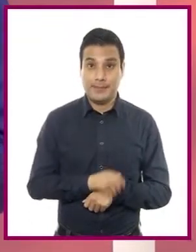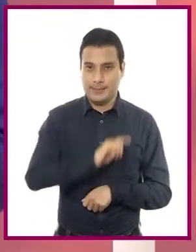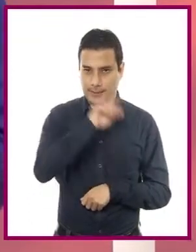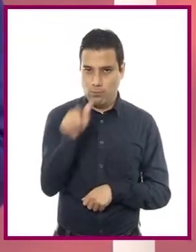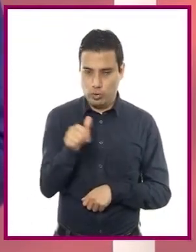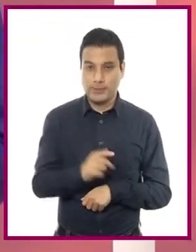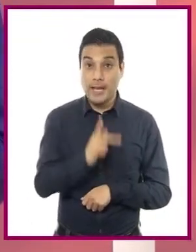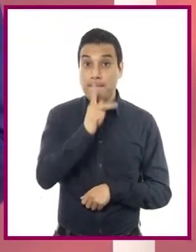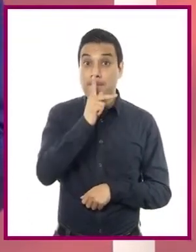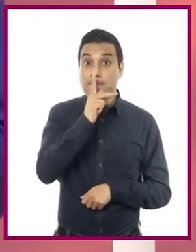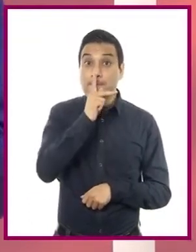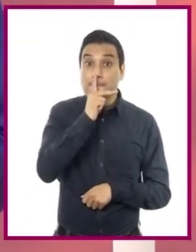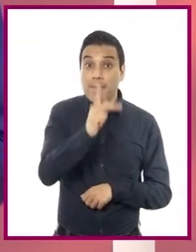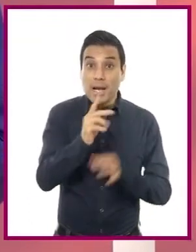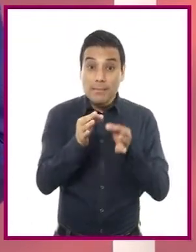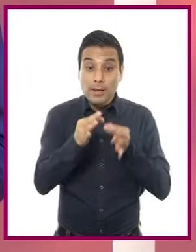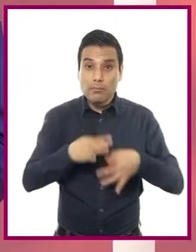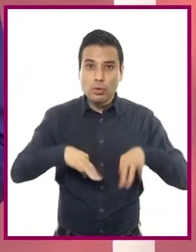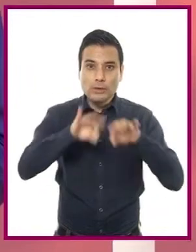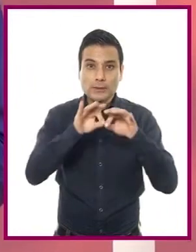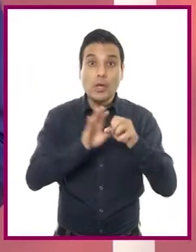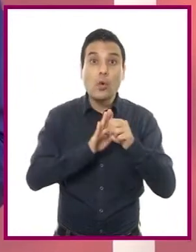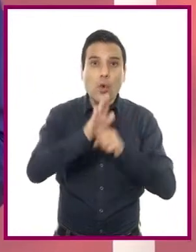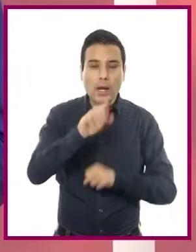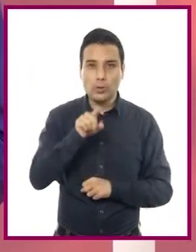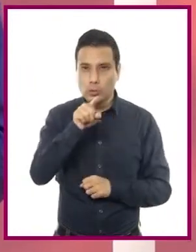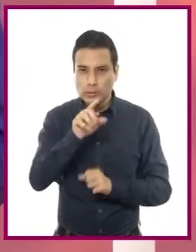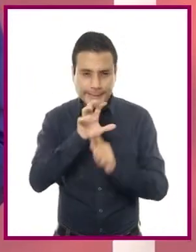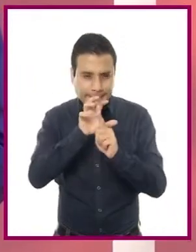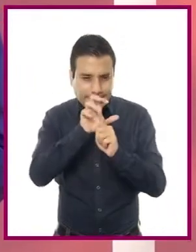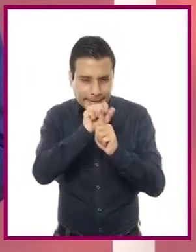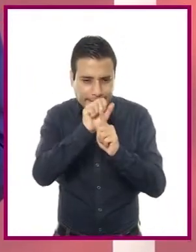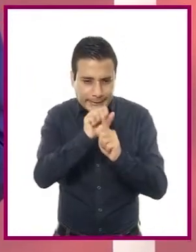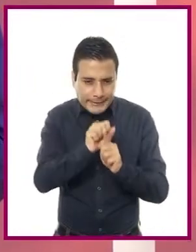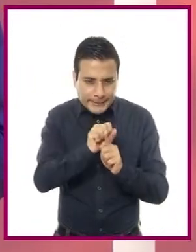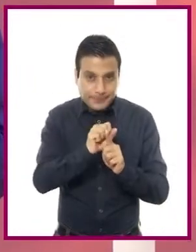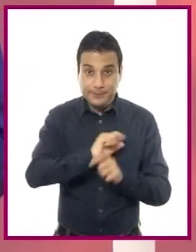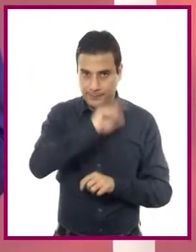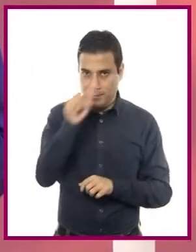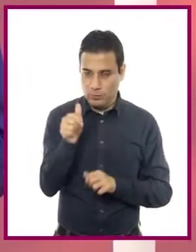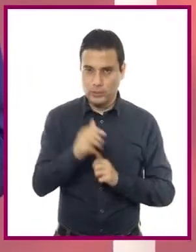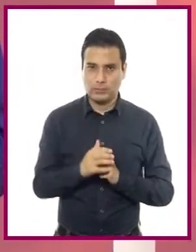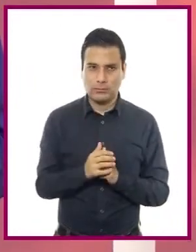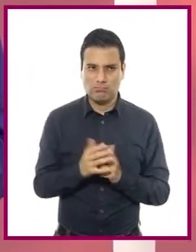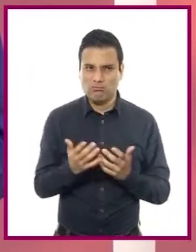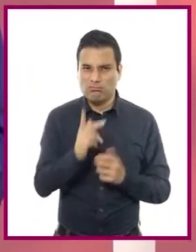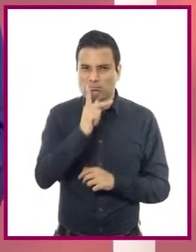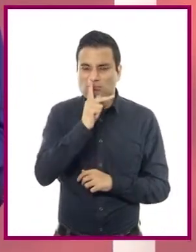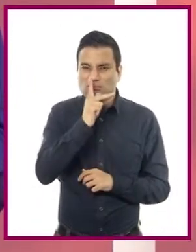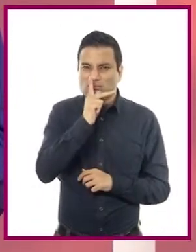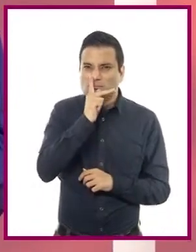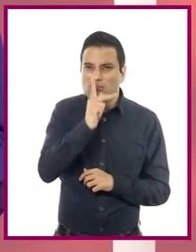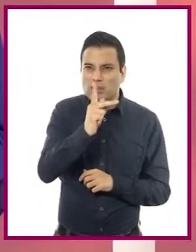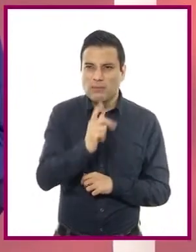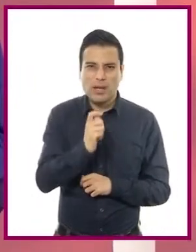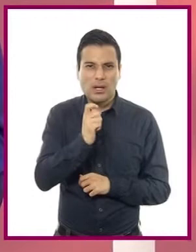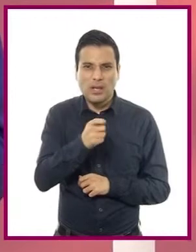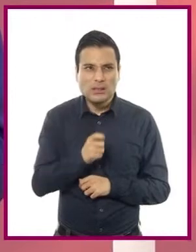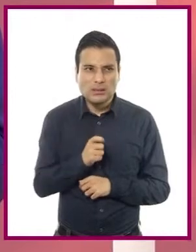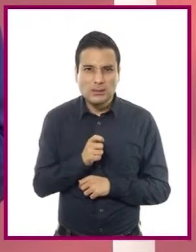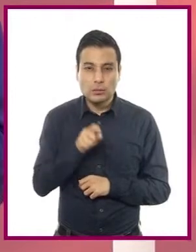Señalen las palabras clave para comprender el poema y pregúntense, ¿qué significado tienen en el